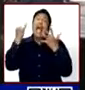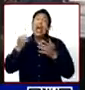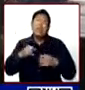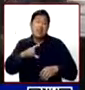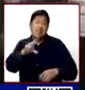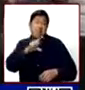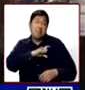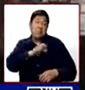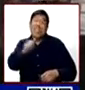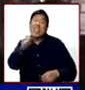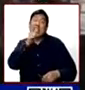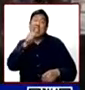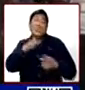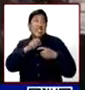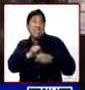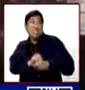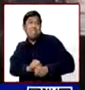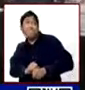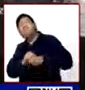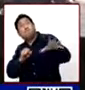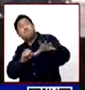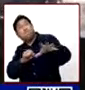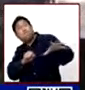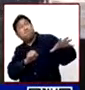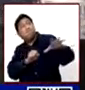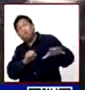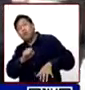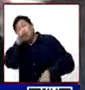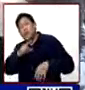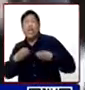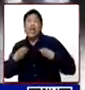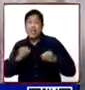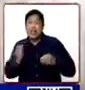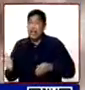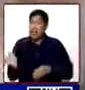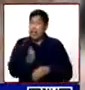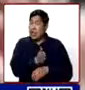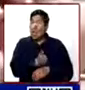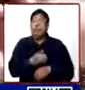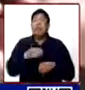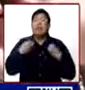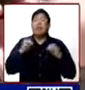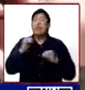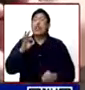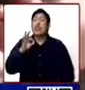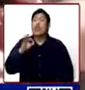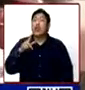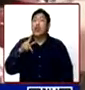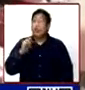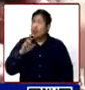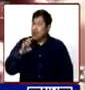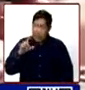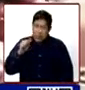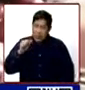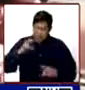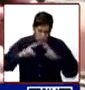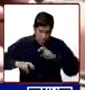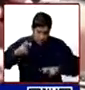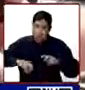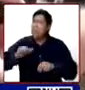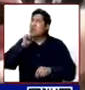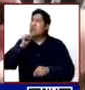Poder aplacar las llamas que se registraron en esta tienda ubicada al lado del mercado Florida. Las causas aún son sujetas a una